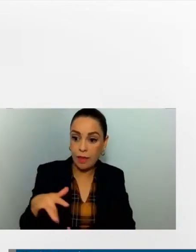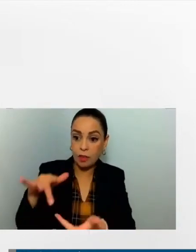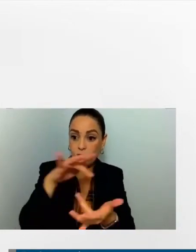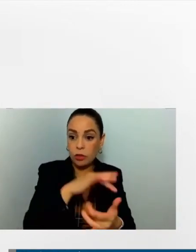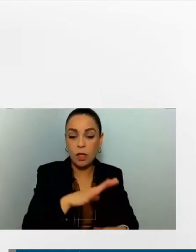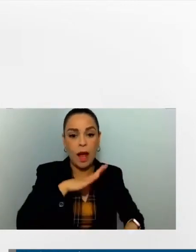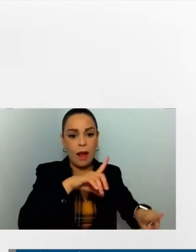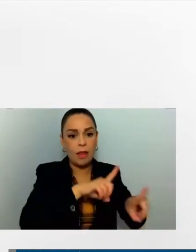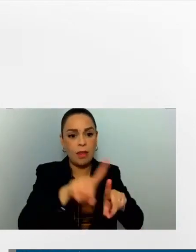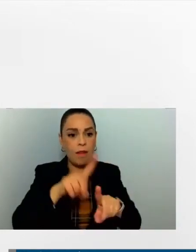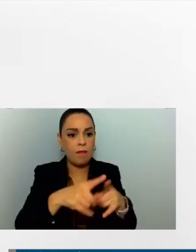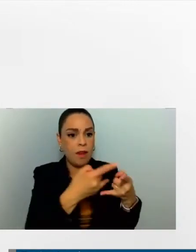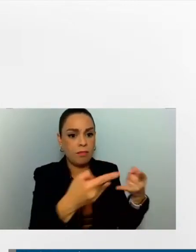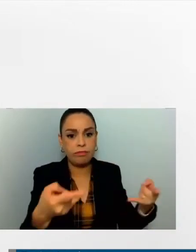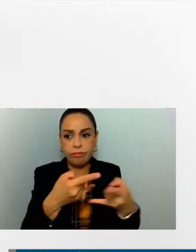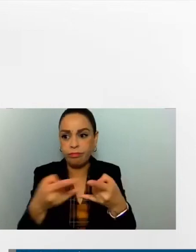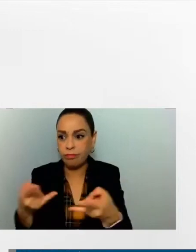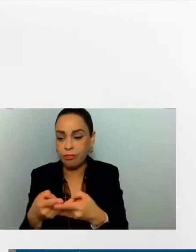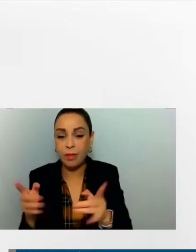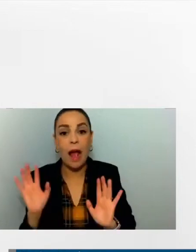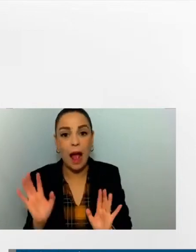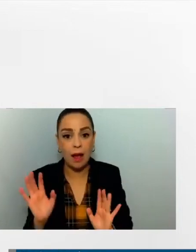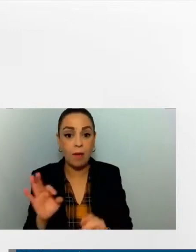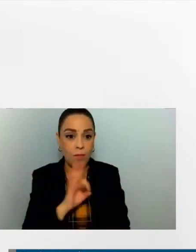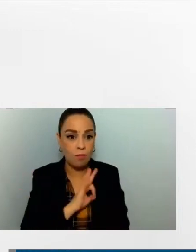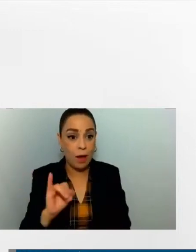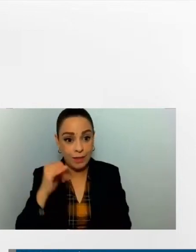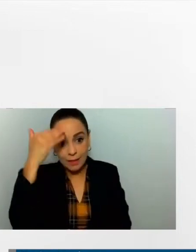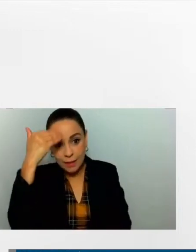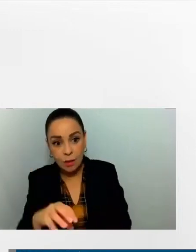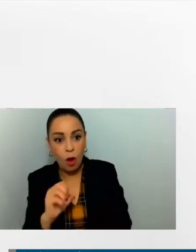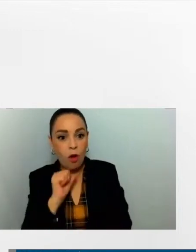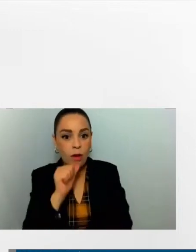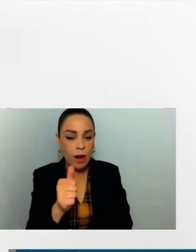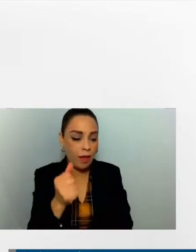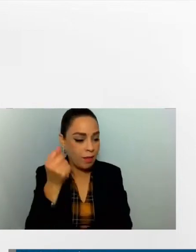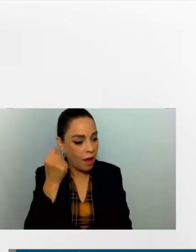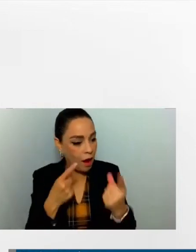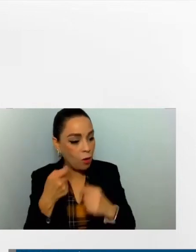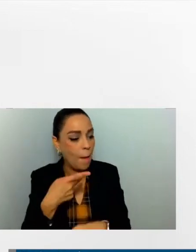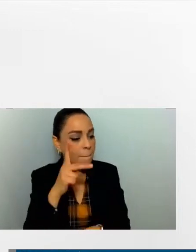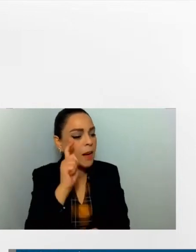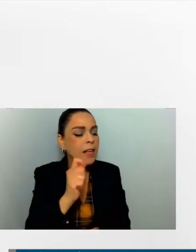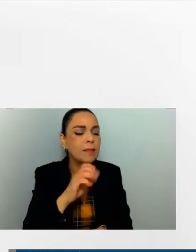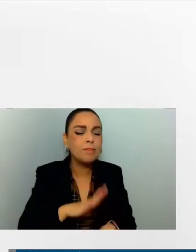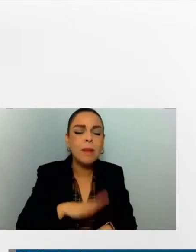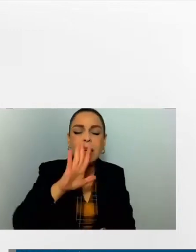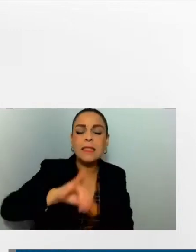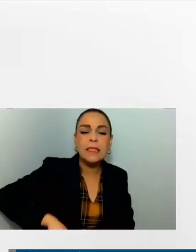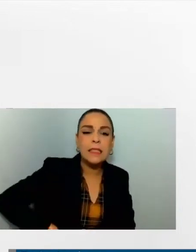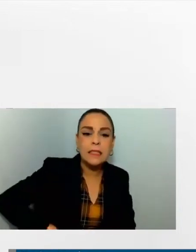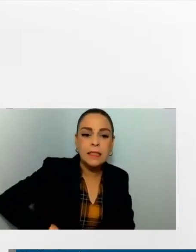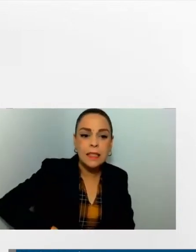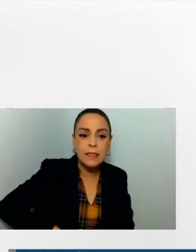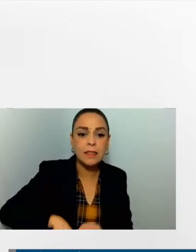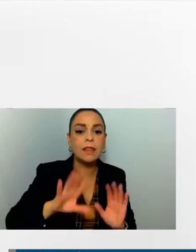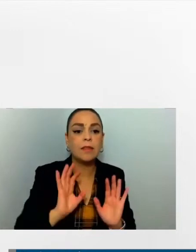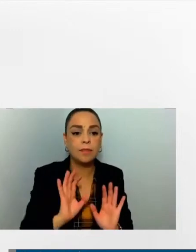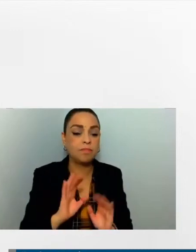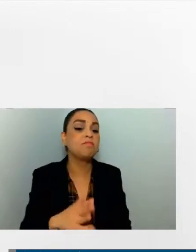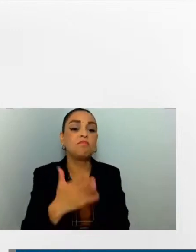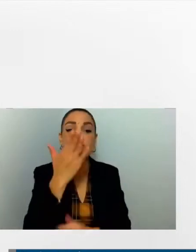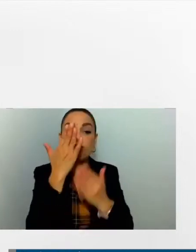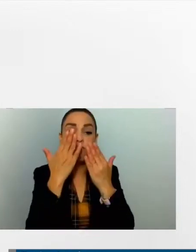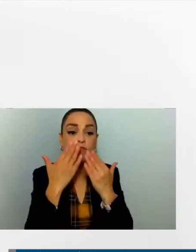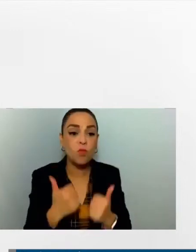algún momento quizás podemos conocer o no. Pero lo interesante es que, digamos, el hecho es que nos falta evidencia